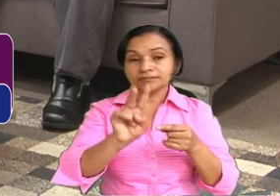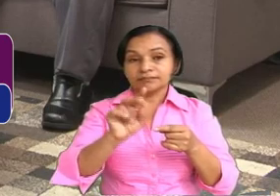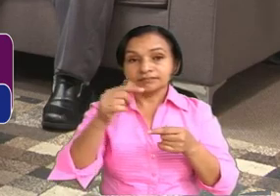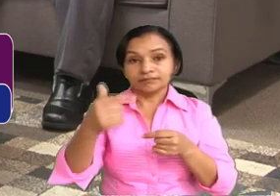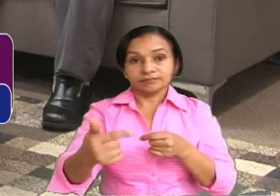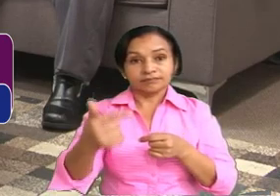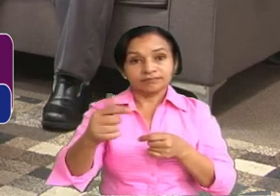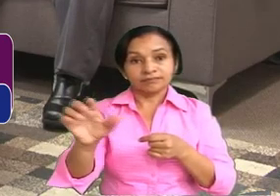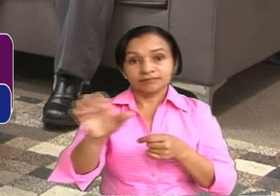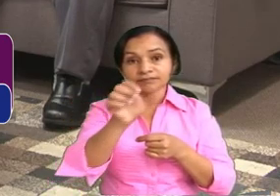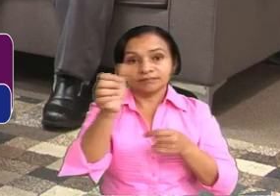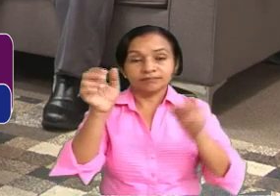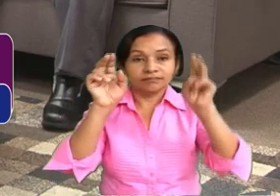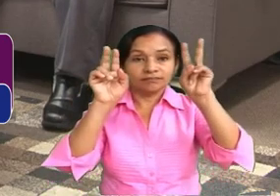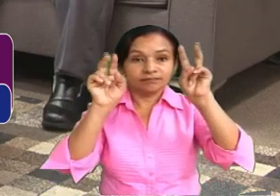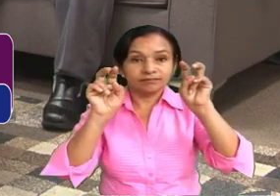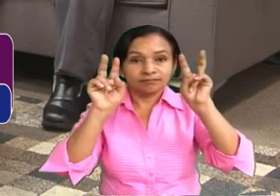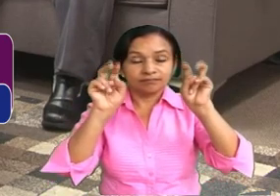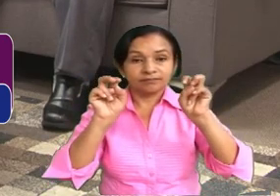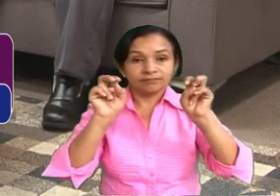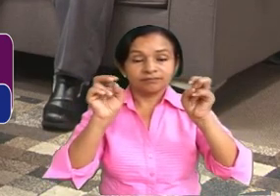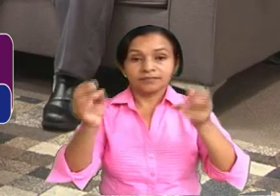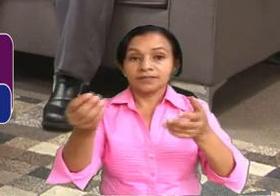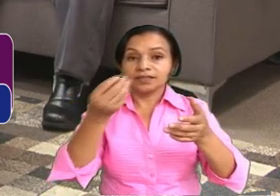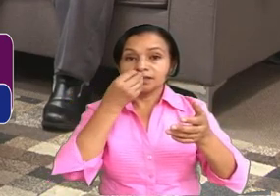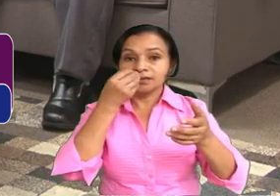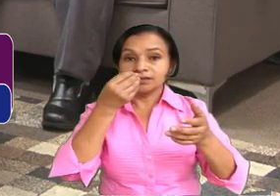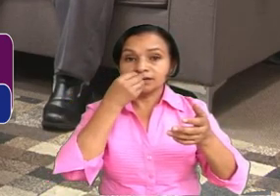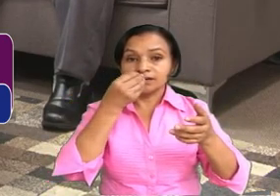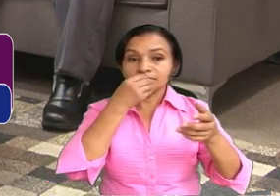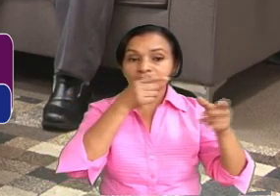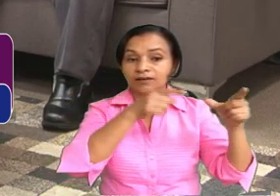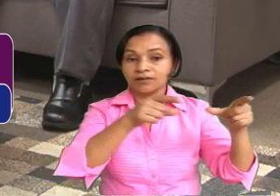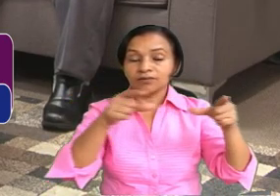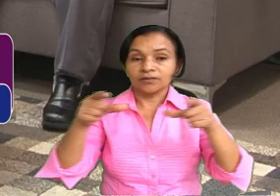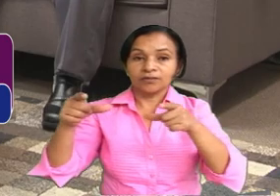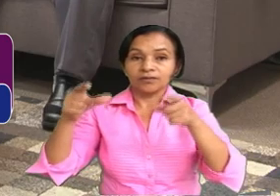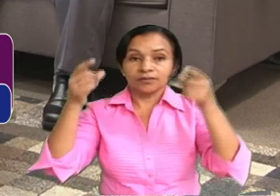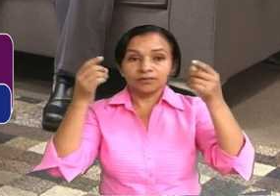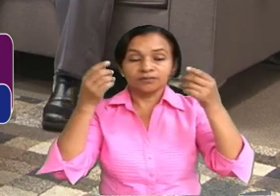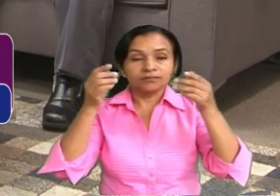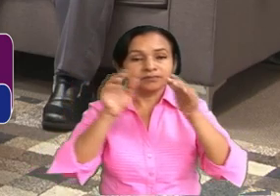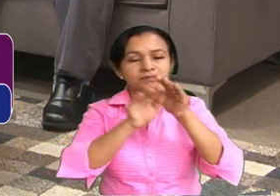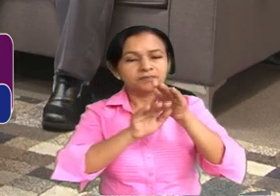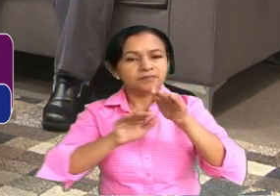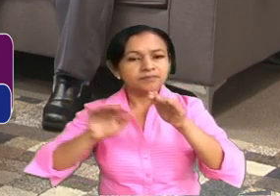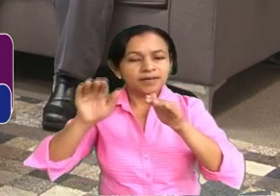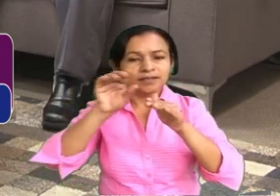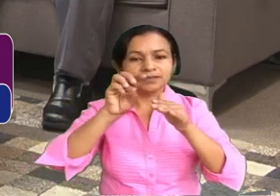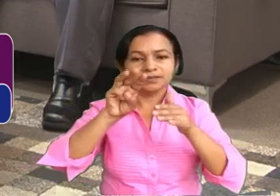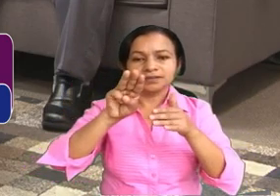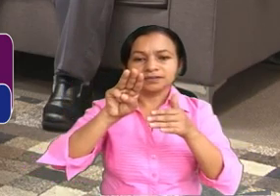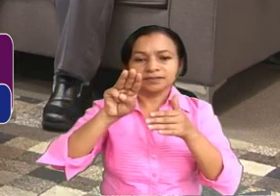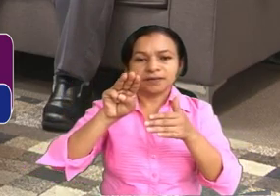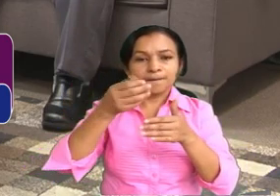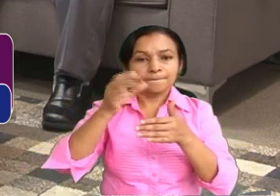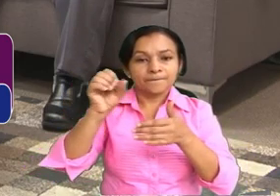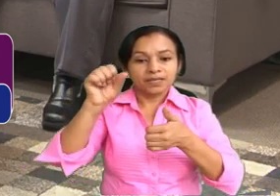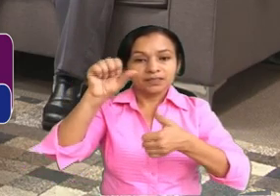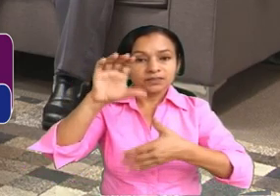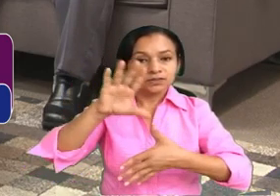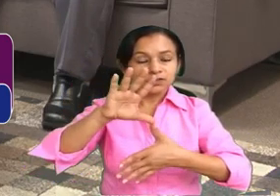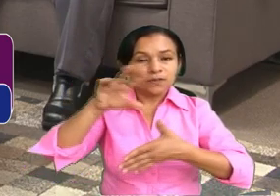también otros aspectos, por ejemplo, la gastronomía y en este caso la cultura más mesoamericana heredada en los